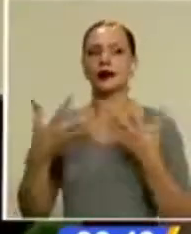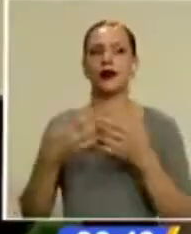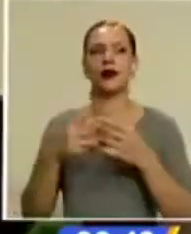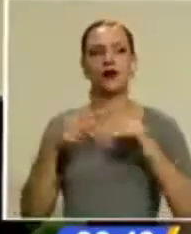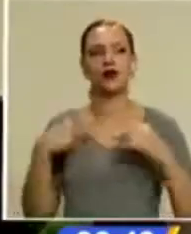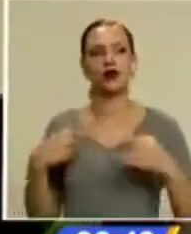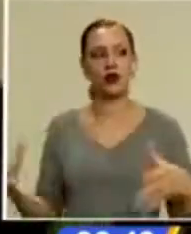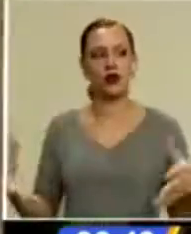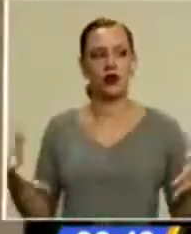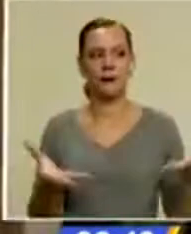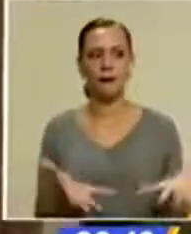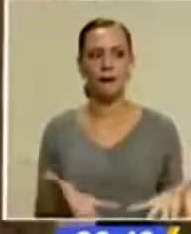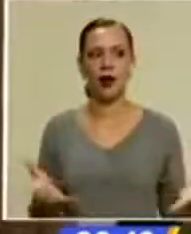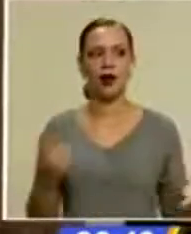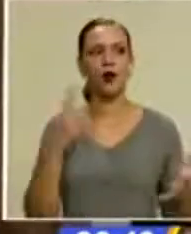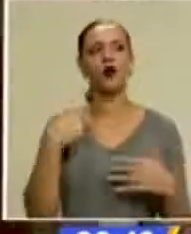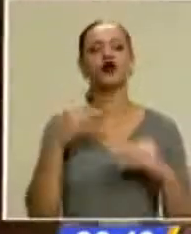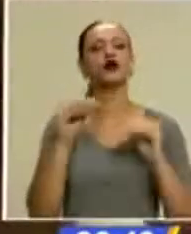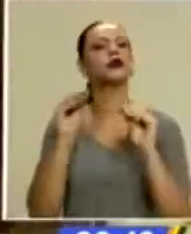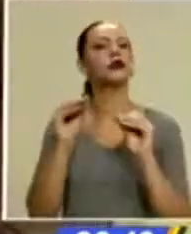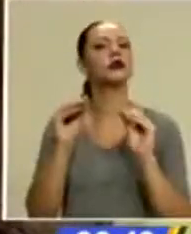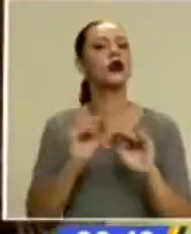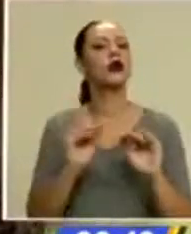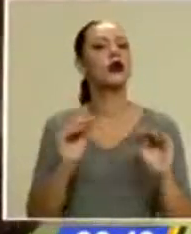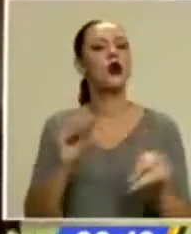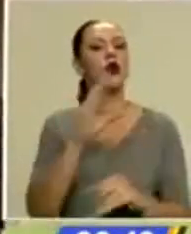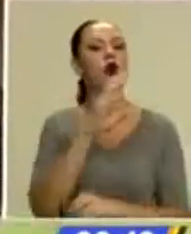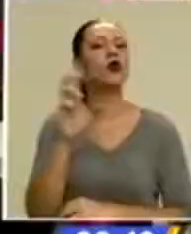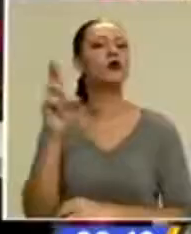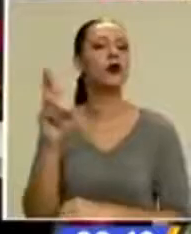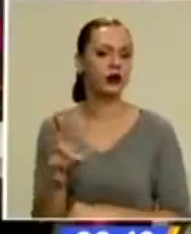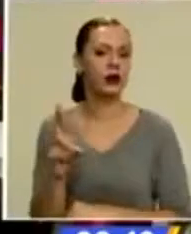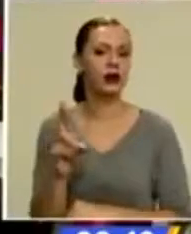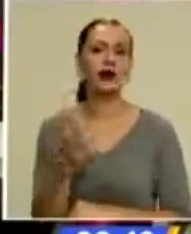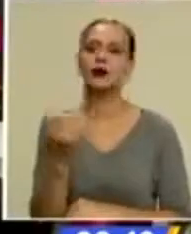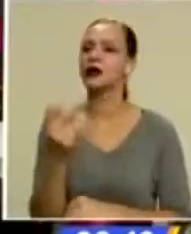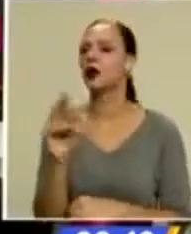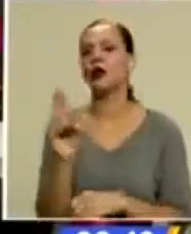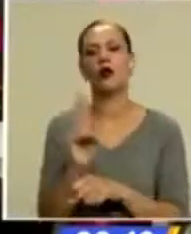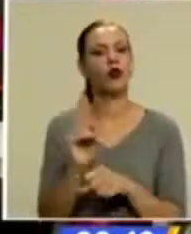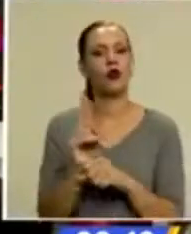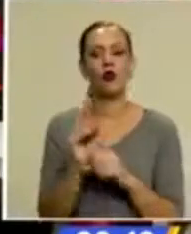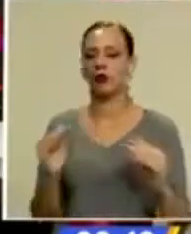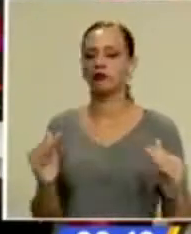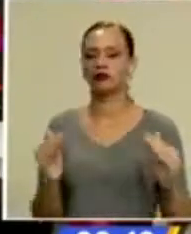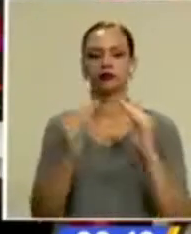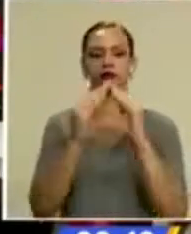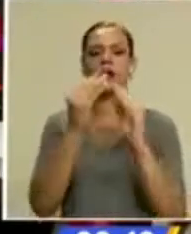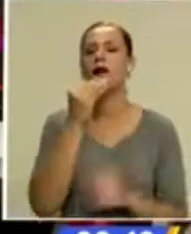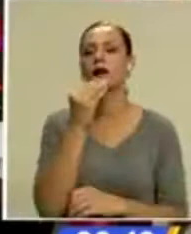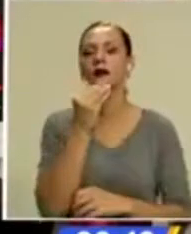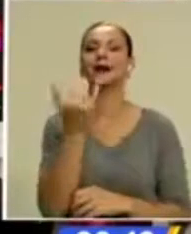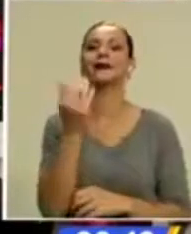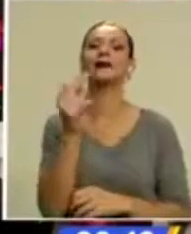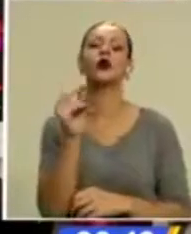yo traje este plato hoy porque les voy a enseñar a los niños. En Costa Rica ya no se usa la pirámide alimenticia,